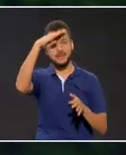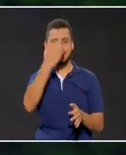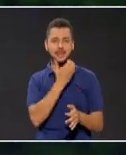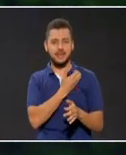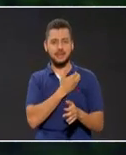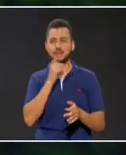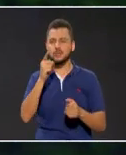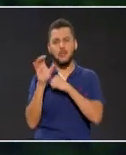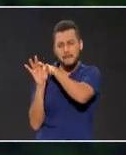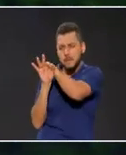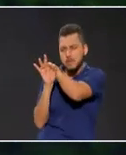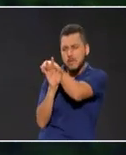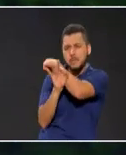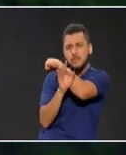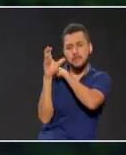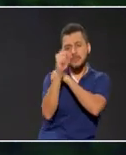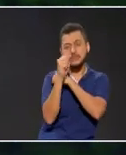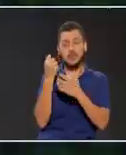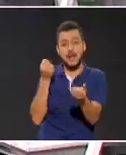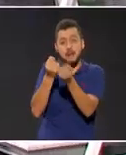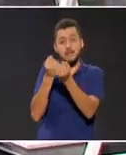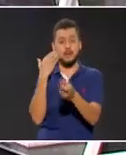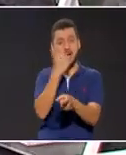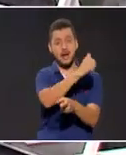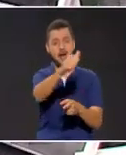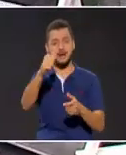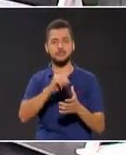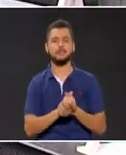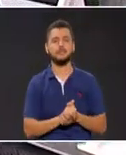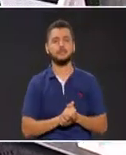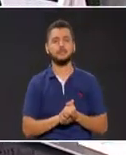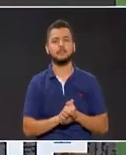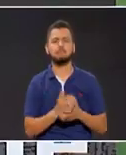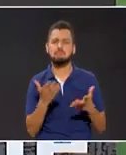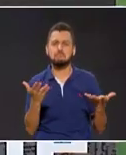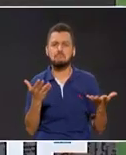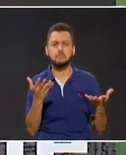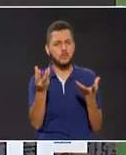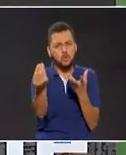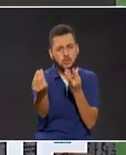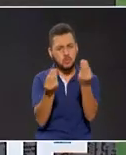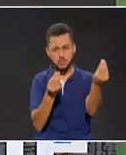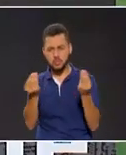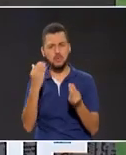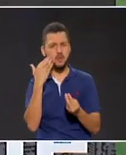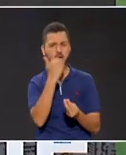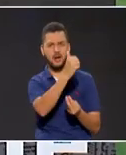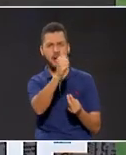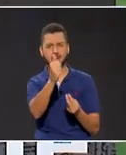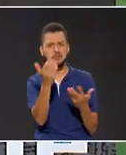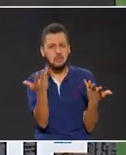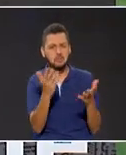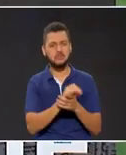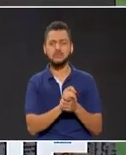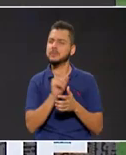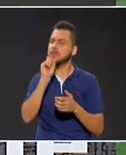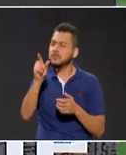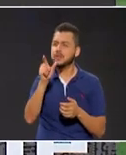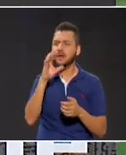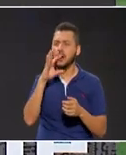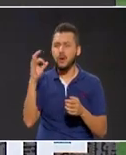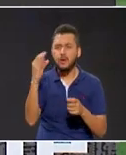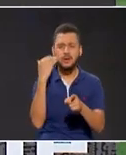que tengan tranquilidad de denunciar. ¿Esas poblaciones cómo las determinan, candidato? Porque es que volvemos a lo mismo, es muy fácil